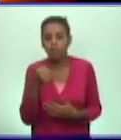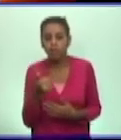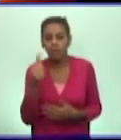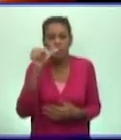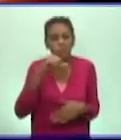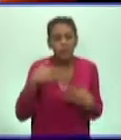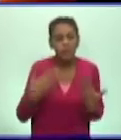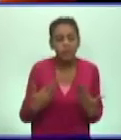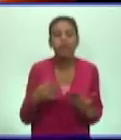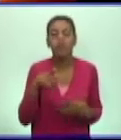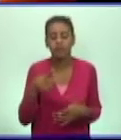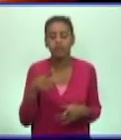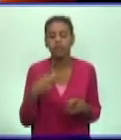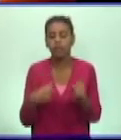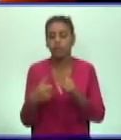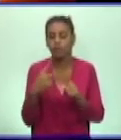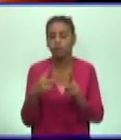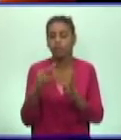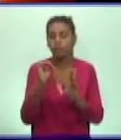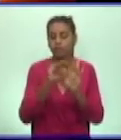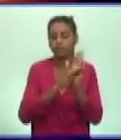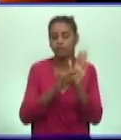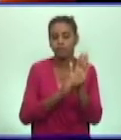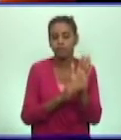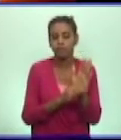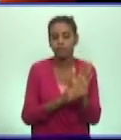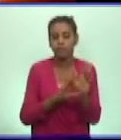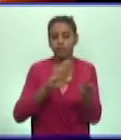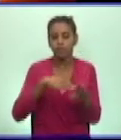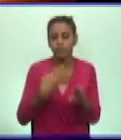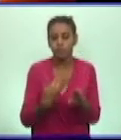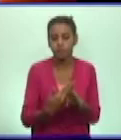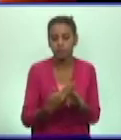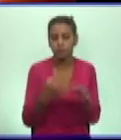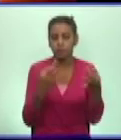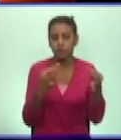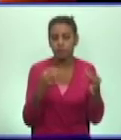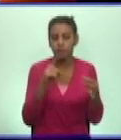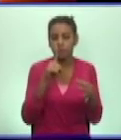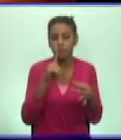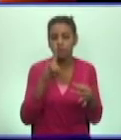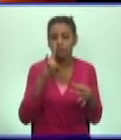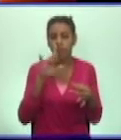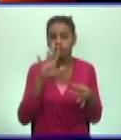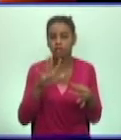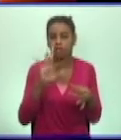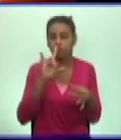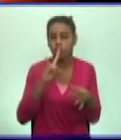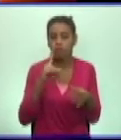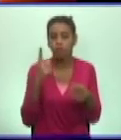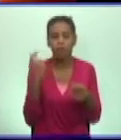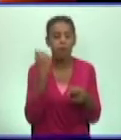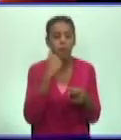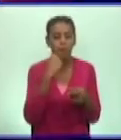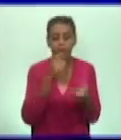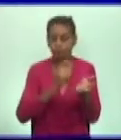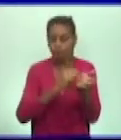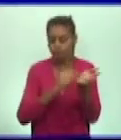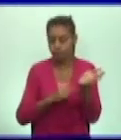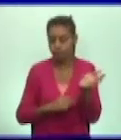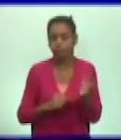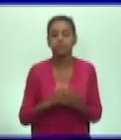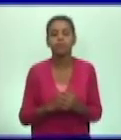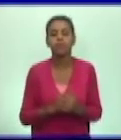adoptaron, tanto en la página 159, hay otra que usted la puede resumir. Pero, ¿qué estaba pasando además? 3 semanas